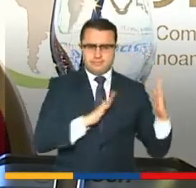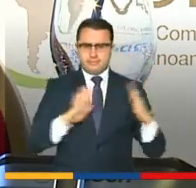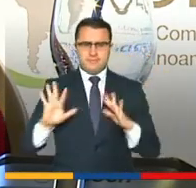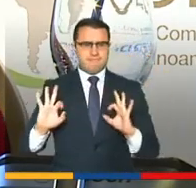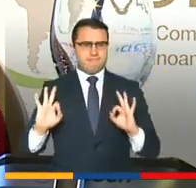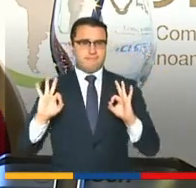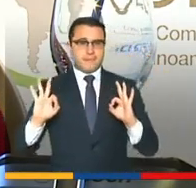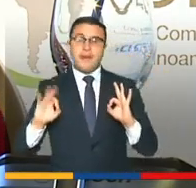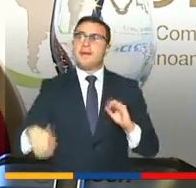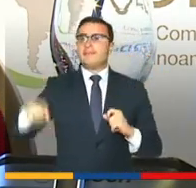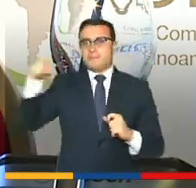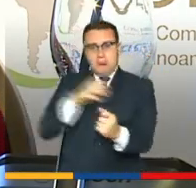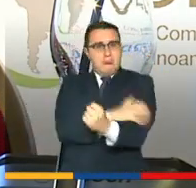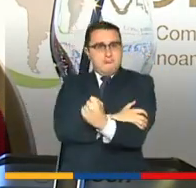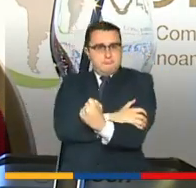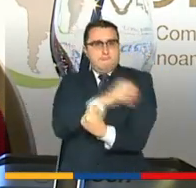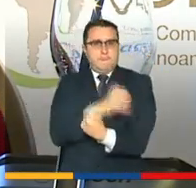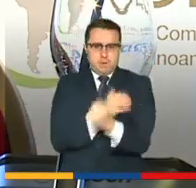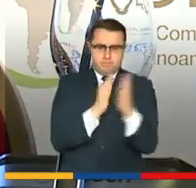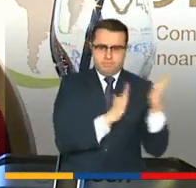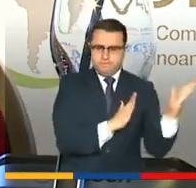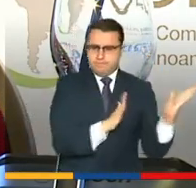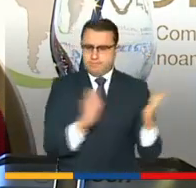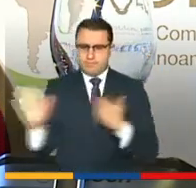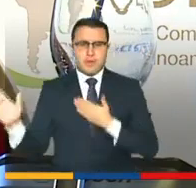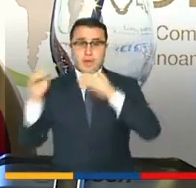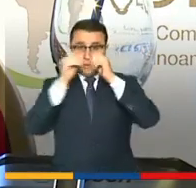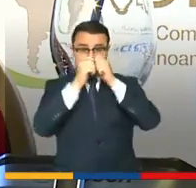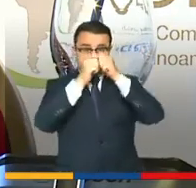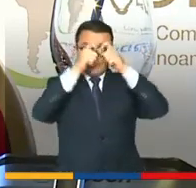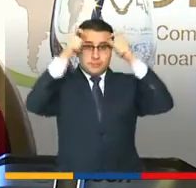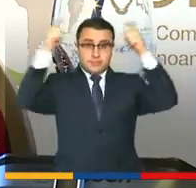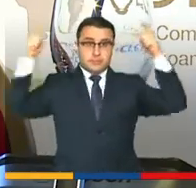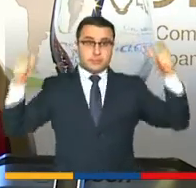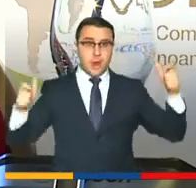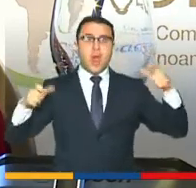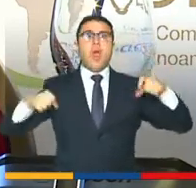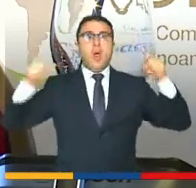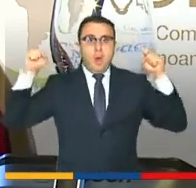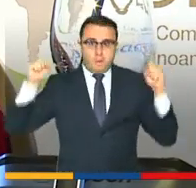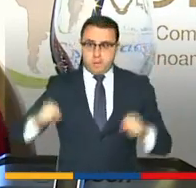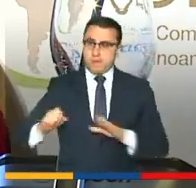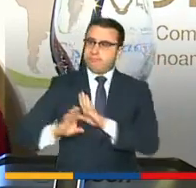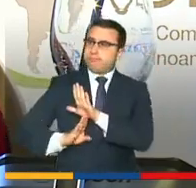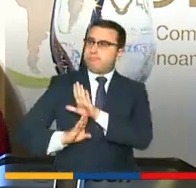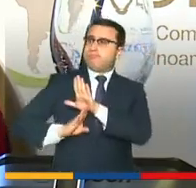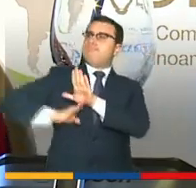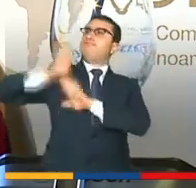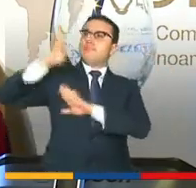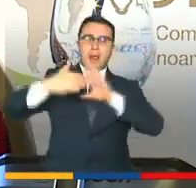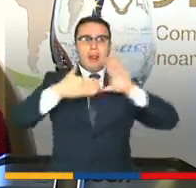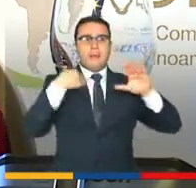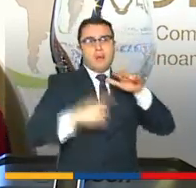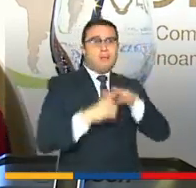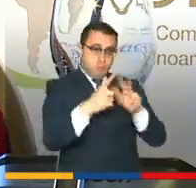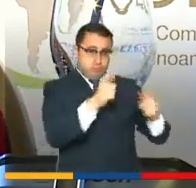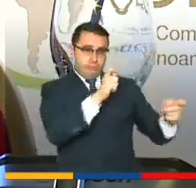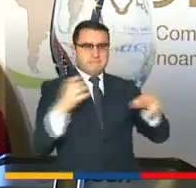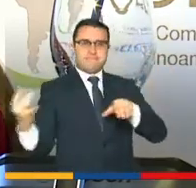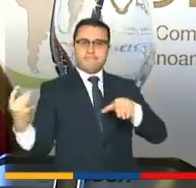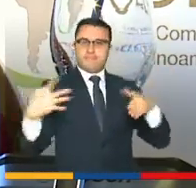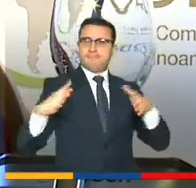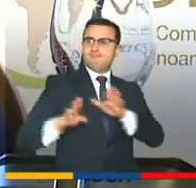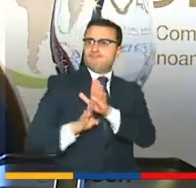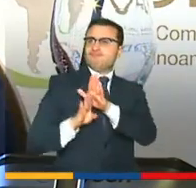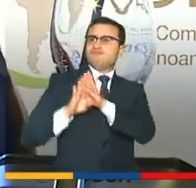poder planificación de su Estado puede superar la crisis climática. Eso se mide fácilmente en